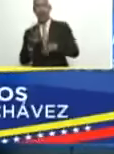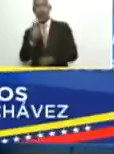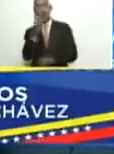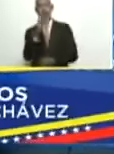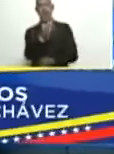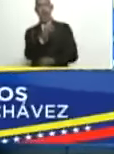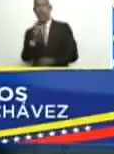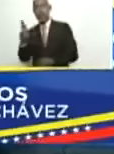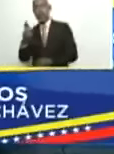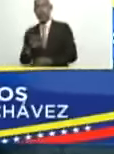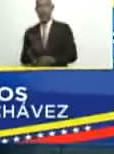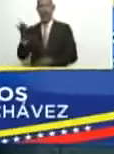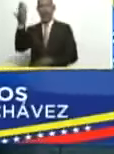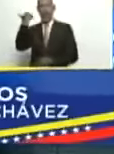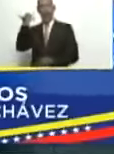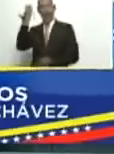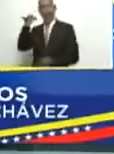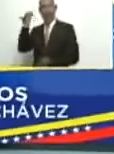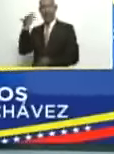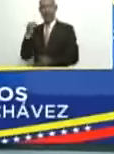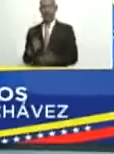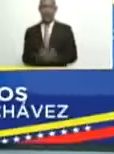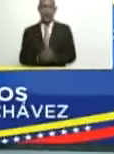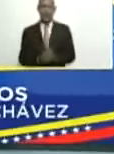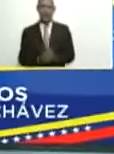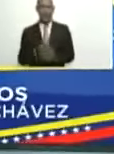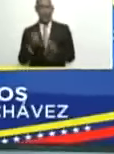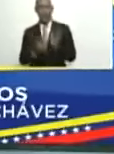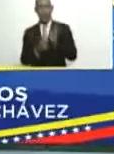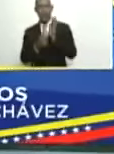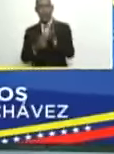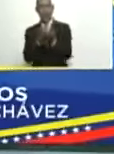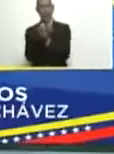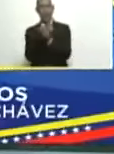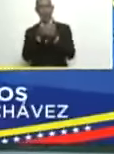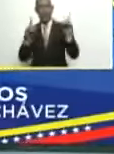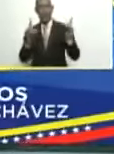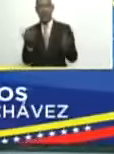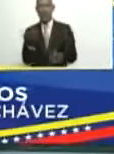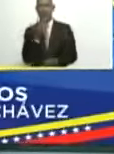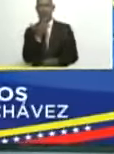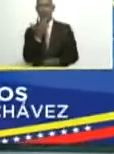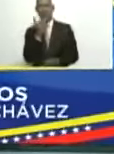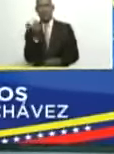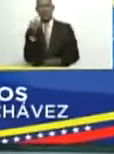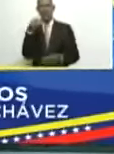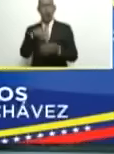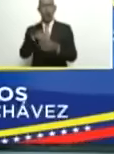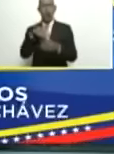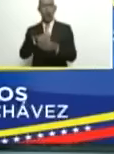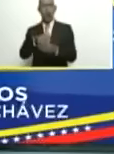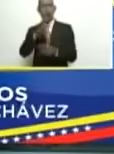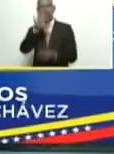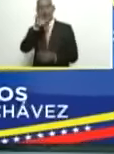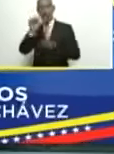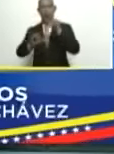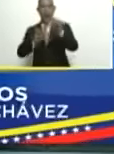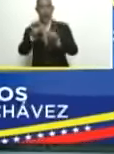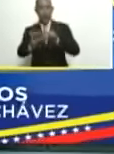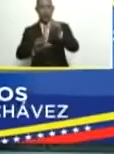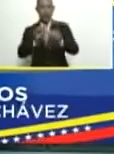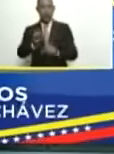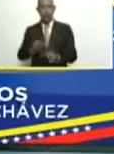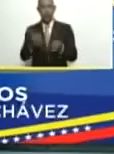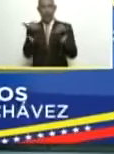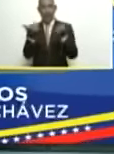y Copellanos nos dijeron que la democracia era simplemente votar cada cinco años. Hoy en el